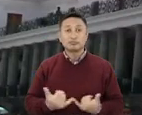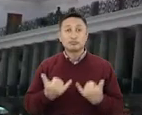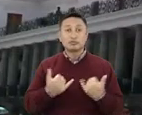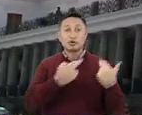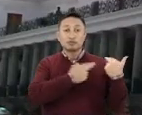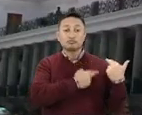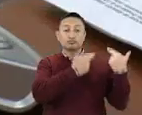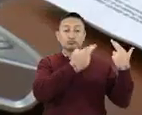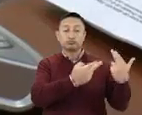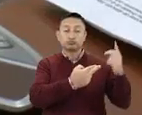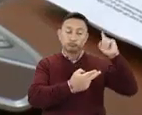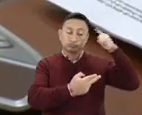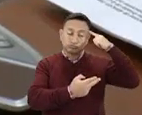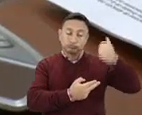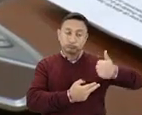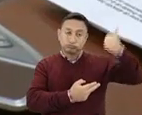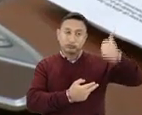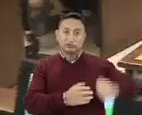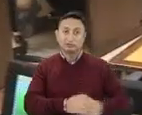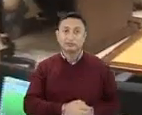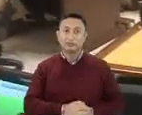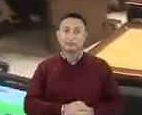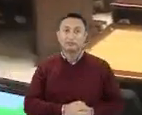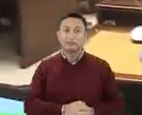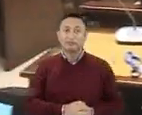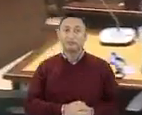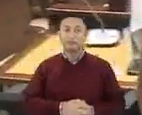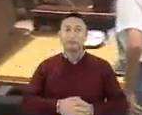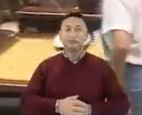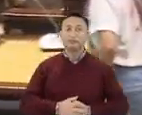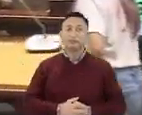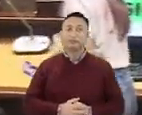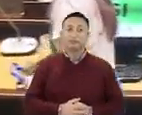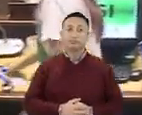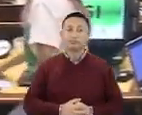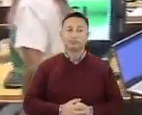del Ejecutivo para un posible veto total o parcial. Informó Héctor Romero.